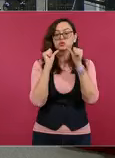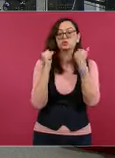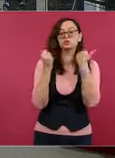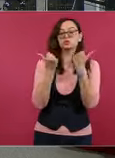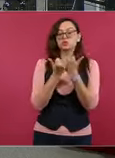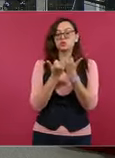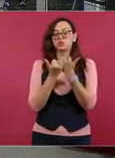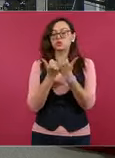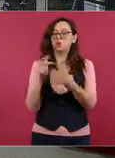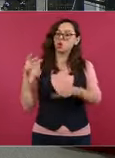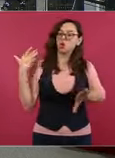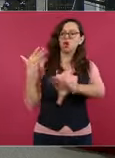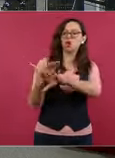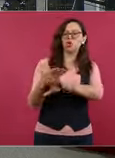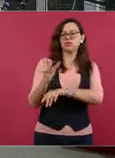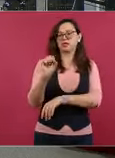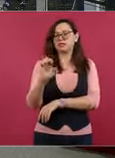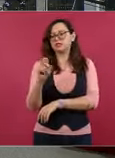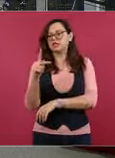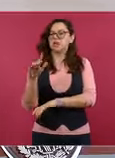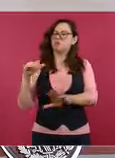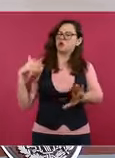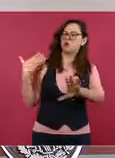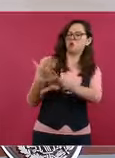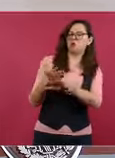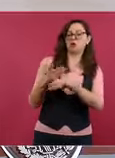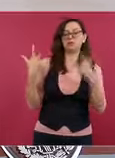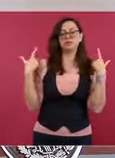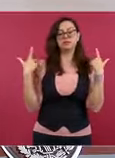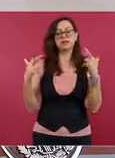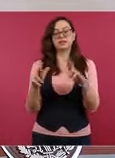en contra de la educación pública, en contra de los maestros,